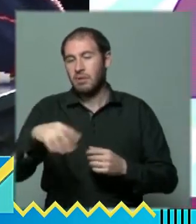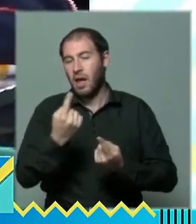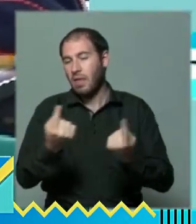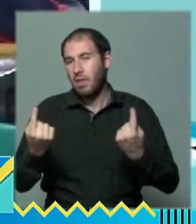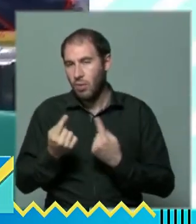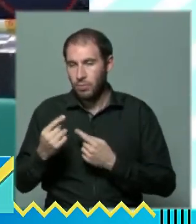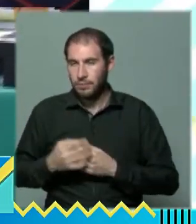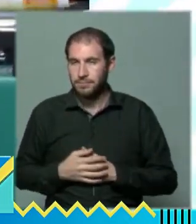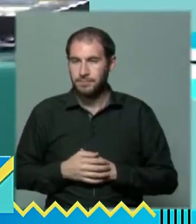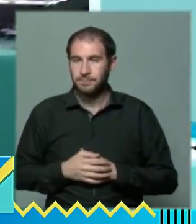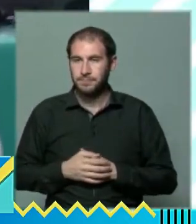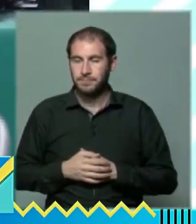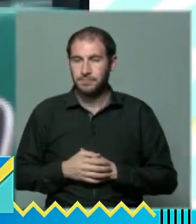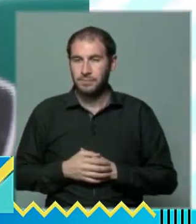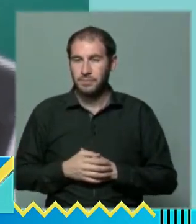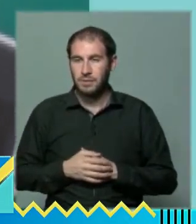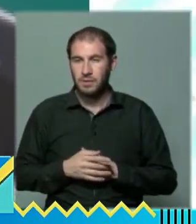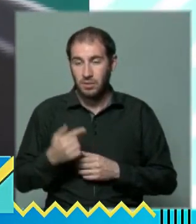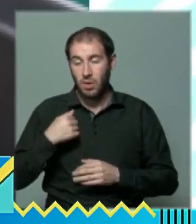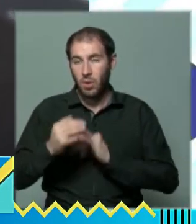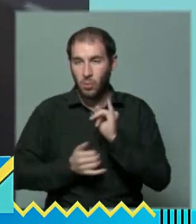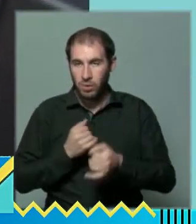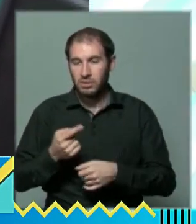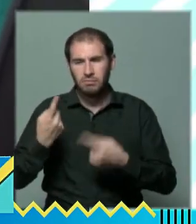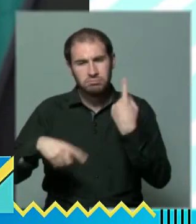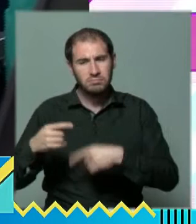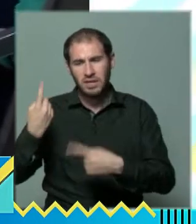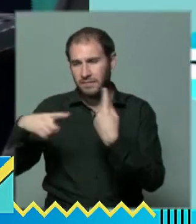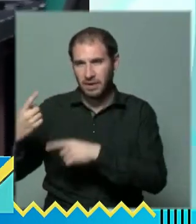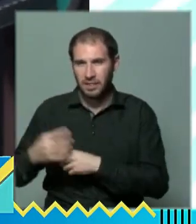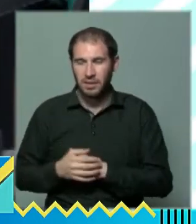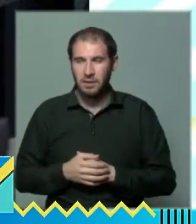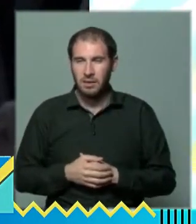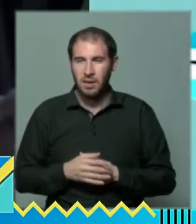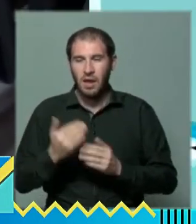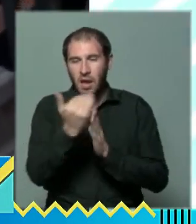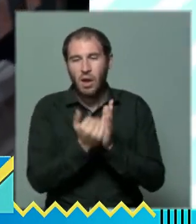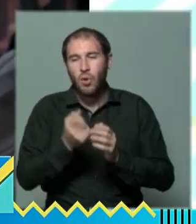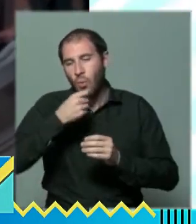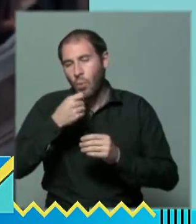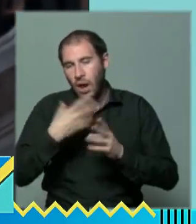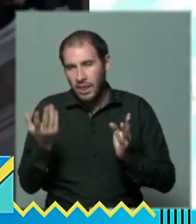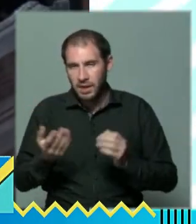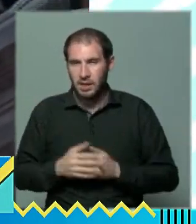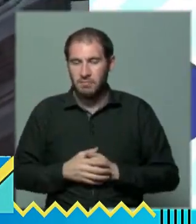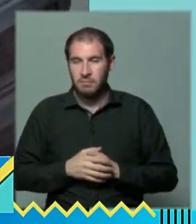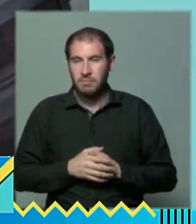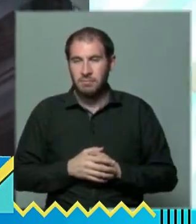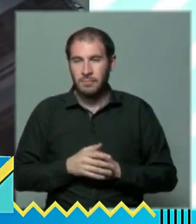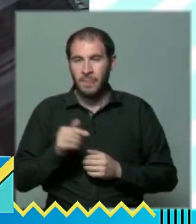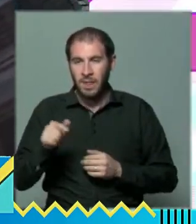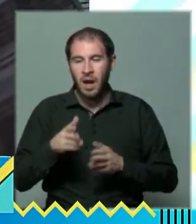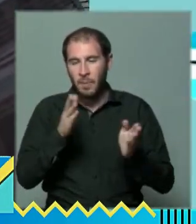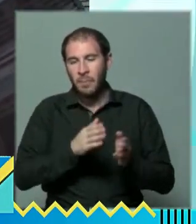situaciones que cualquier tipo, es una variedad amplia, para no especificar cuál, sí van a contar con